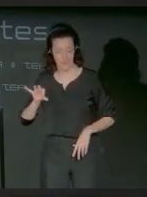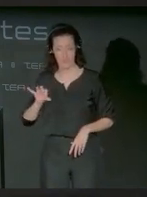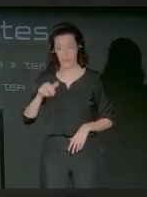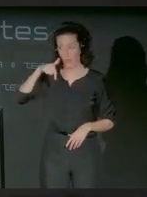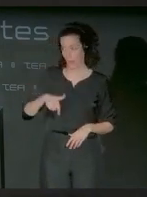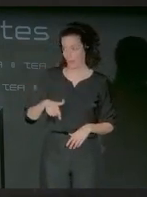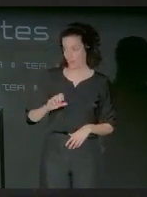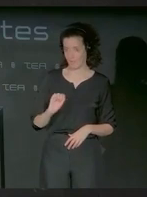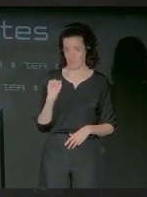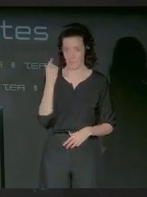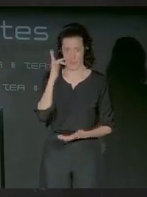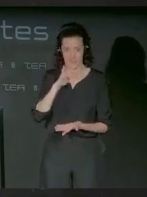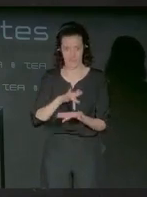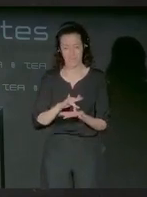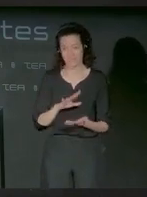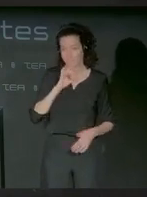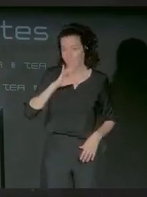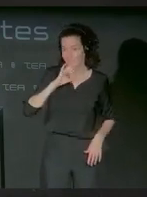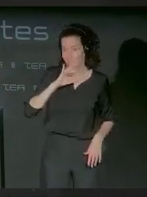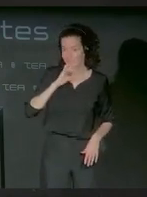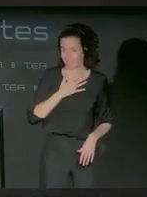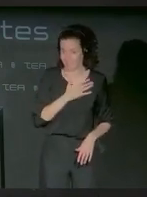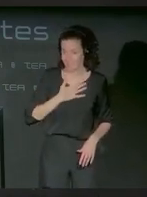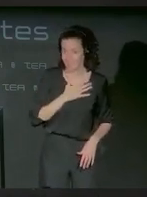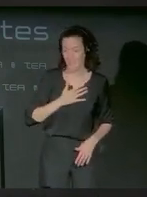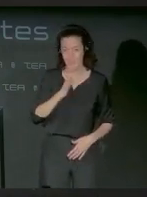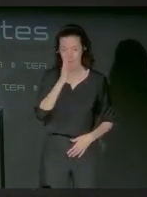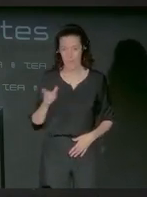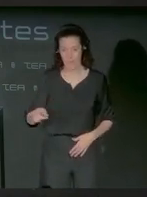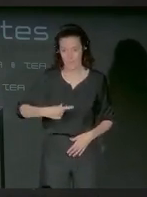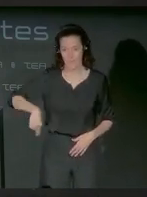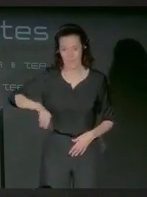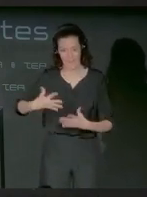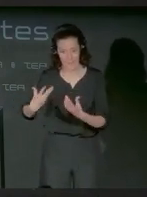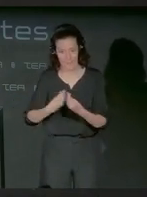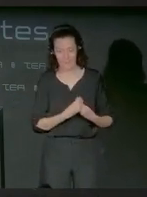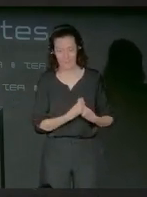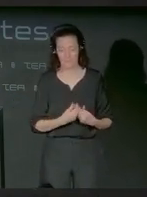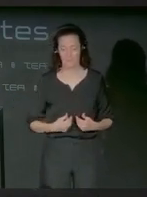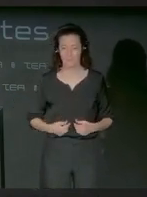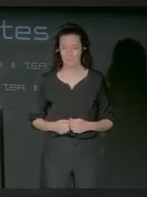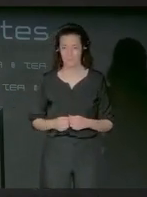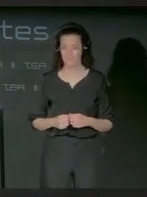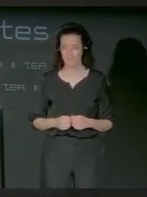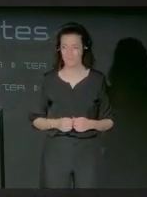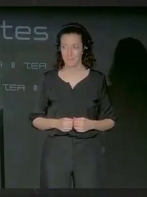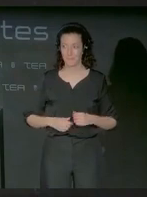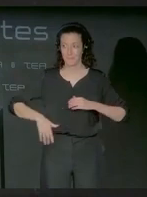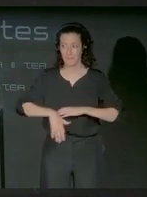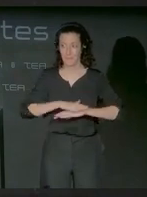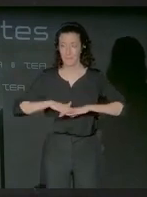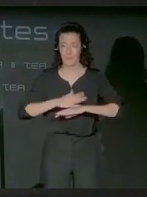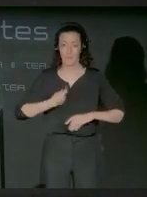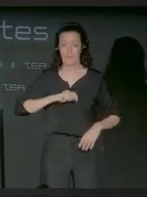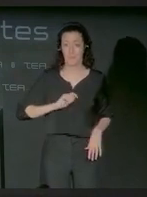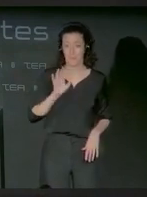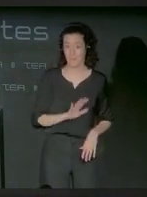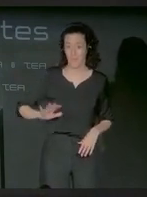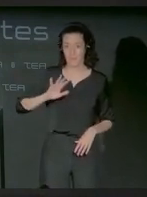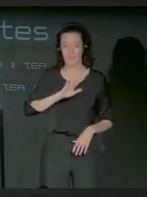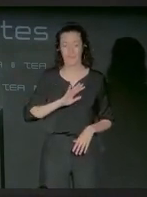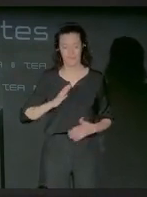así que estamos muy contentos por estar aquí porque todos ustedes nos estén acompañando para gobierno de España es